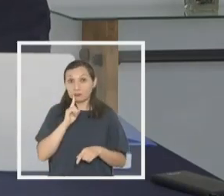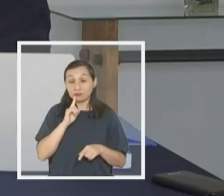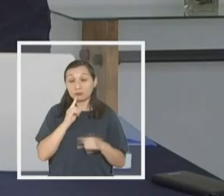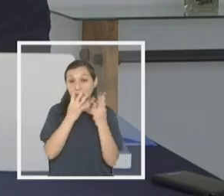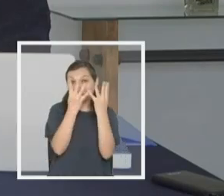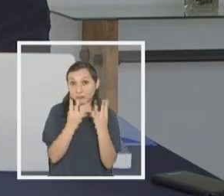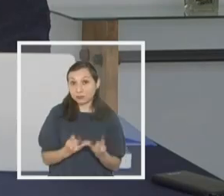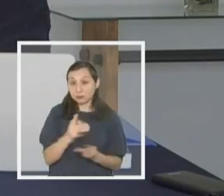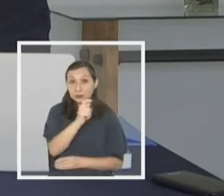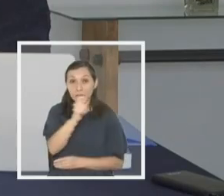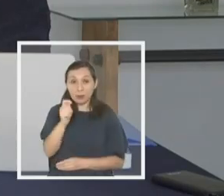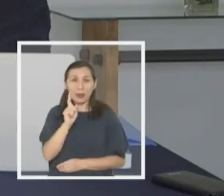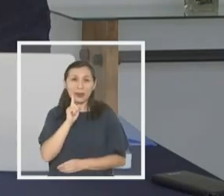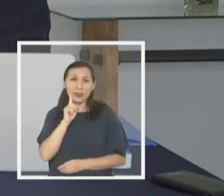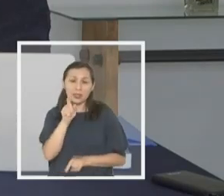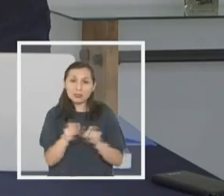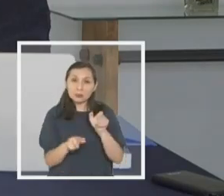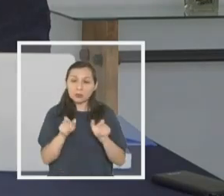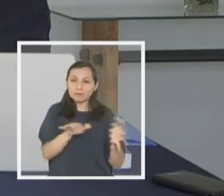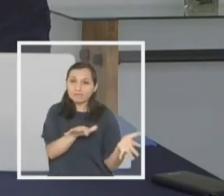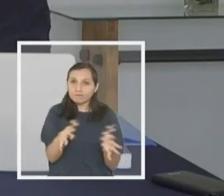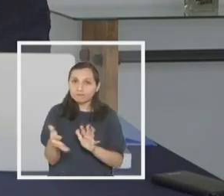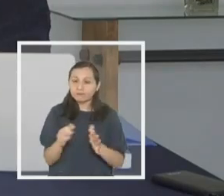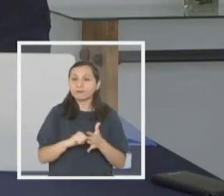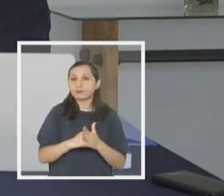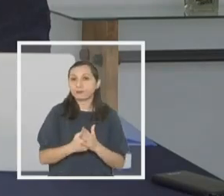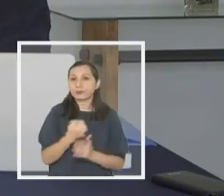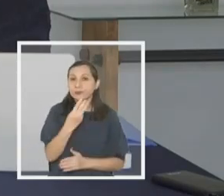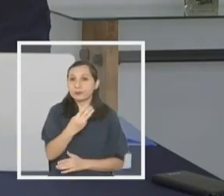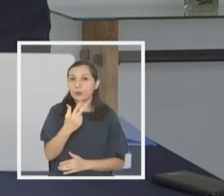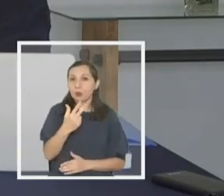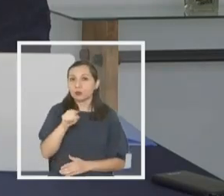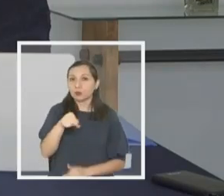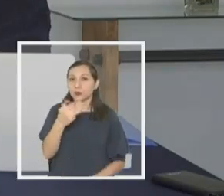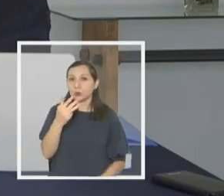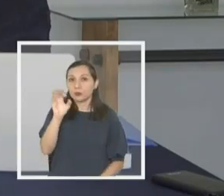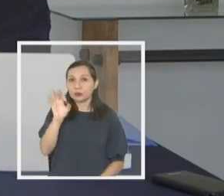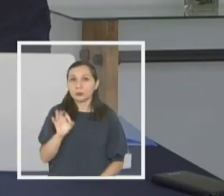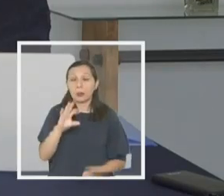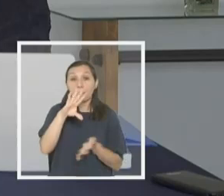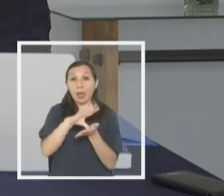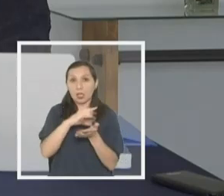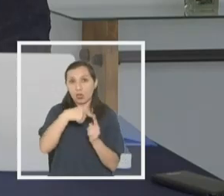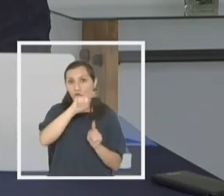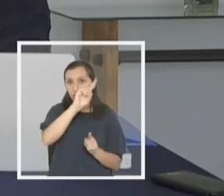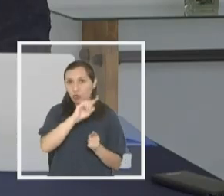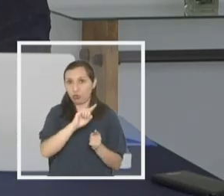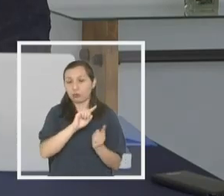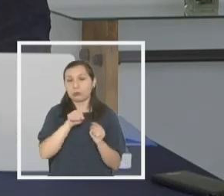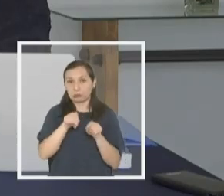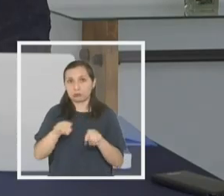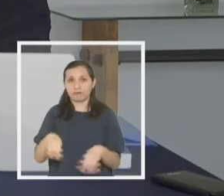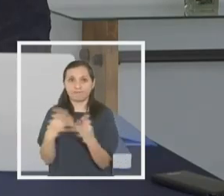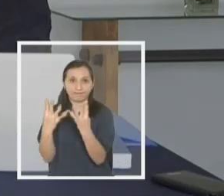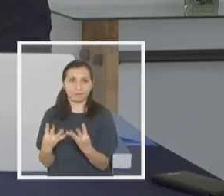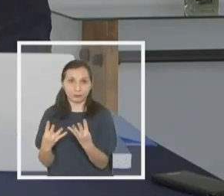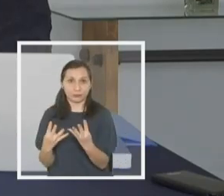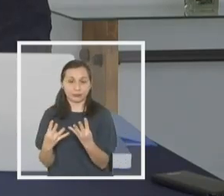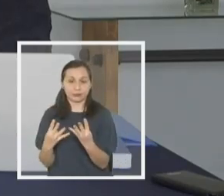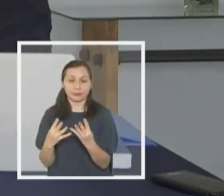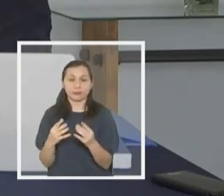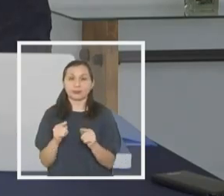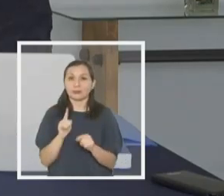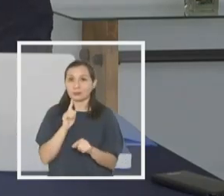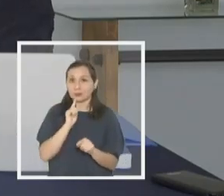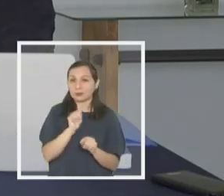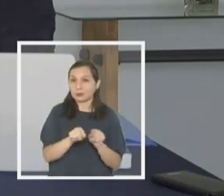cárceles de Tarapacá son en promedio un 38,9% de nacionalidad extranjera, en donde